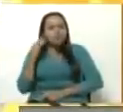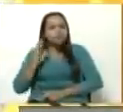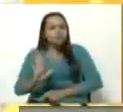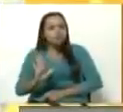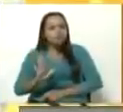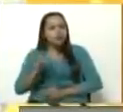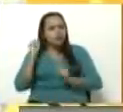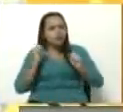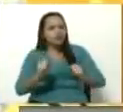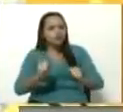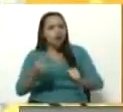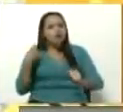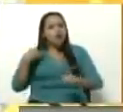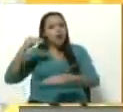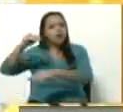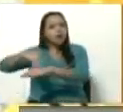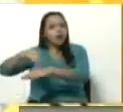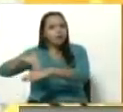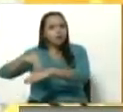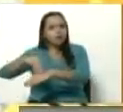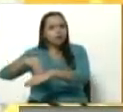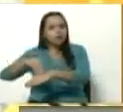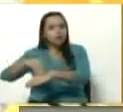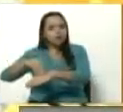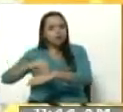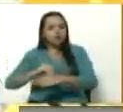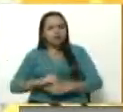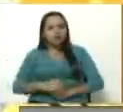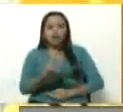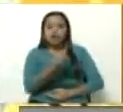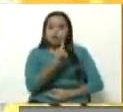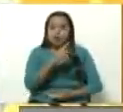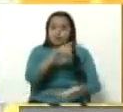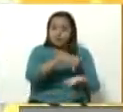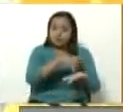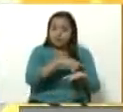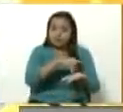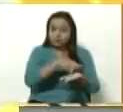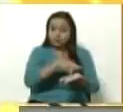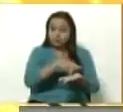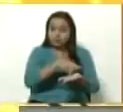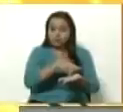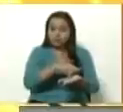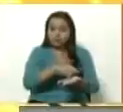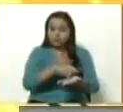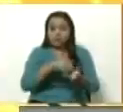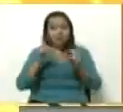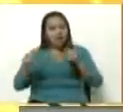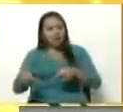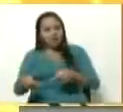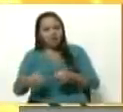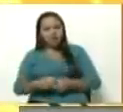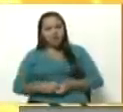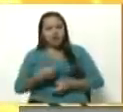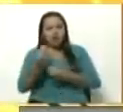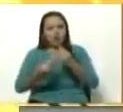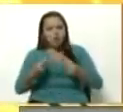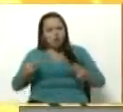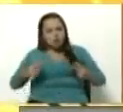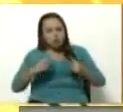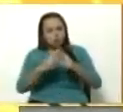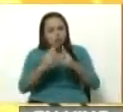llamado de no solo participación, sino cómo nos encontrábamos